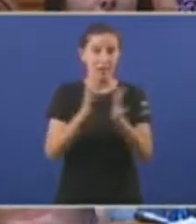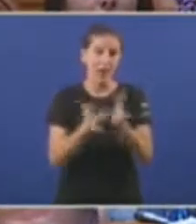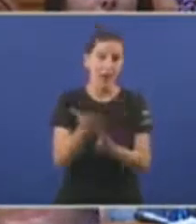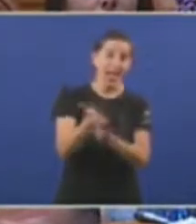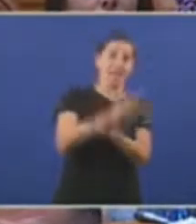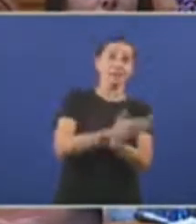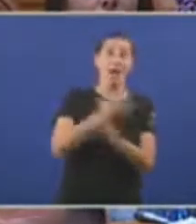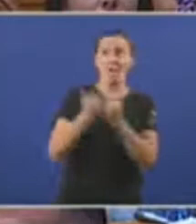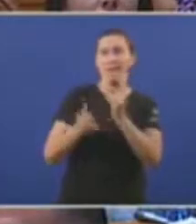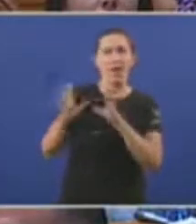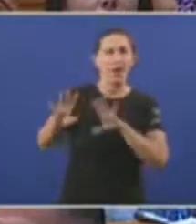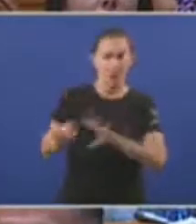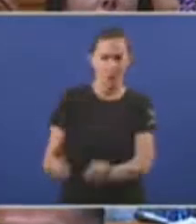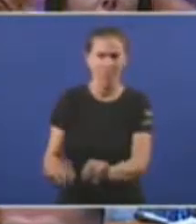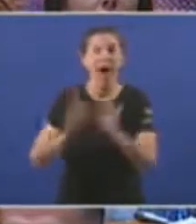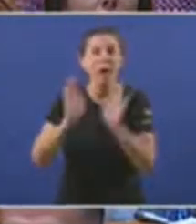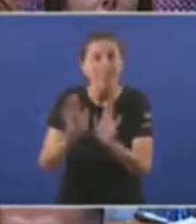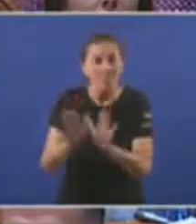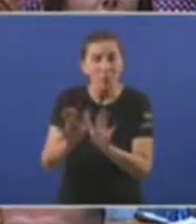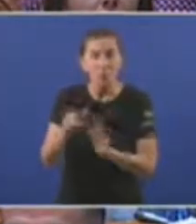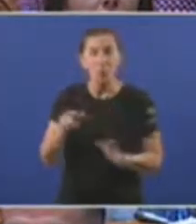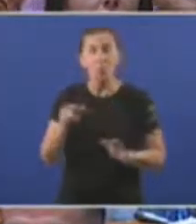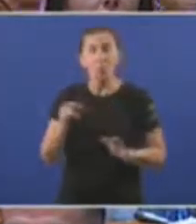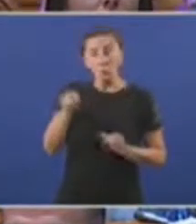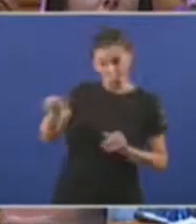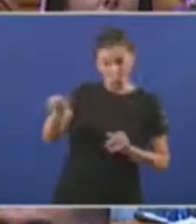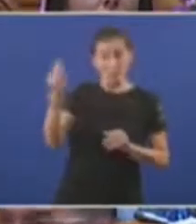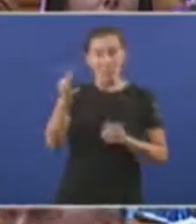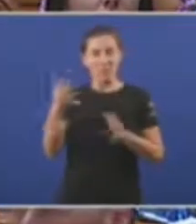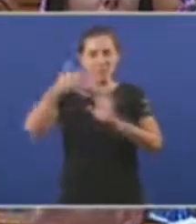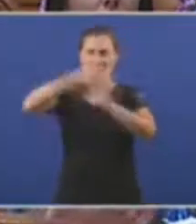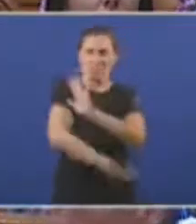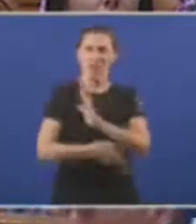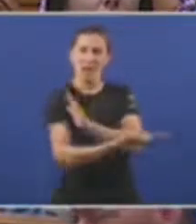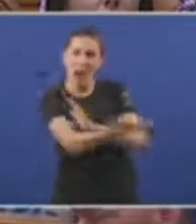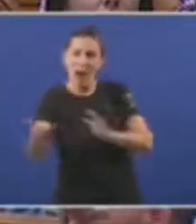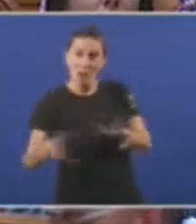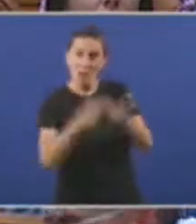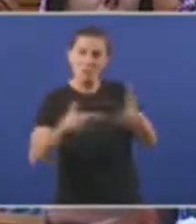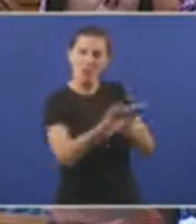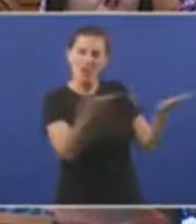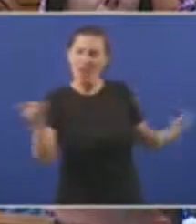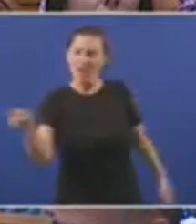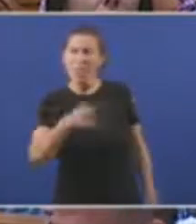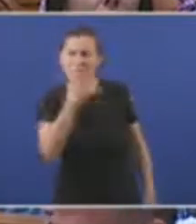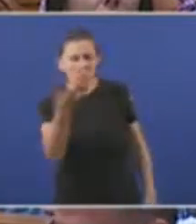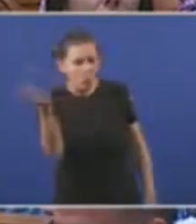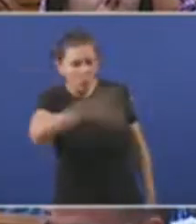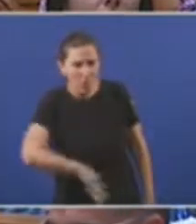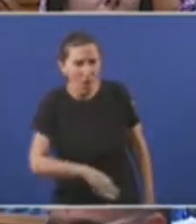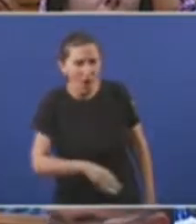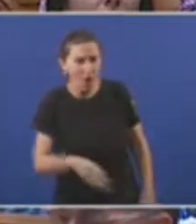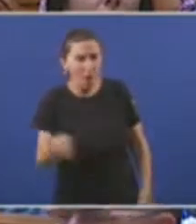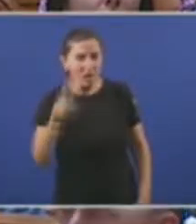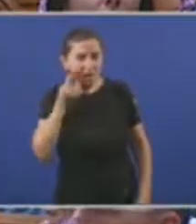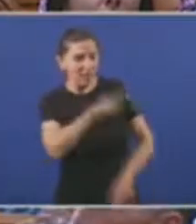hai. Pero o que nos ten que explicar, o que lle ten que explicar aos galegos e as galegas é se non se lle cae a cara de vergonza, sabendo o